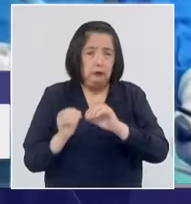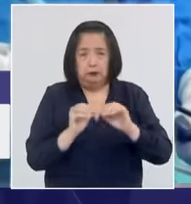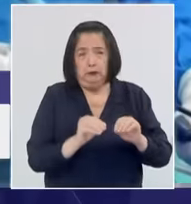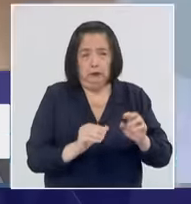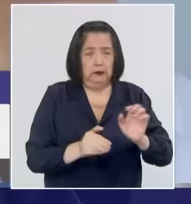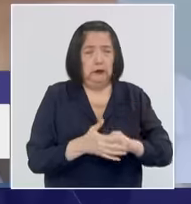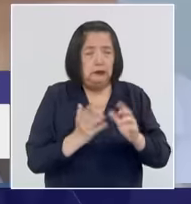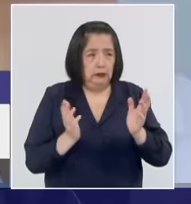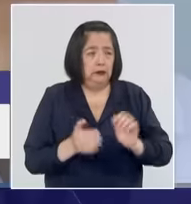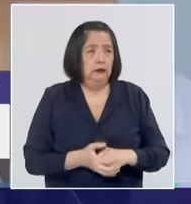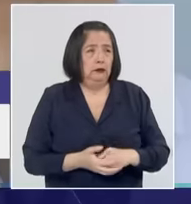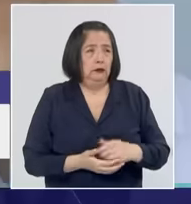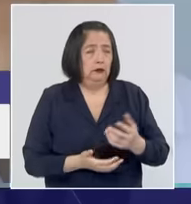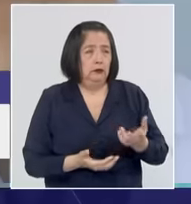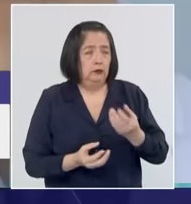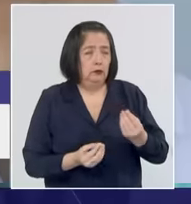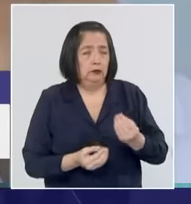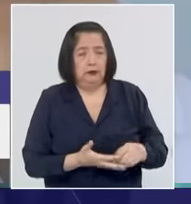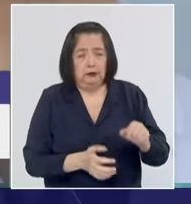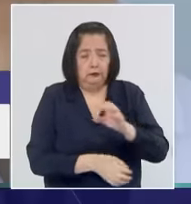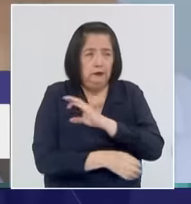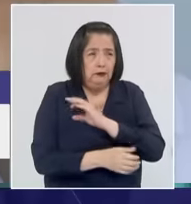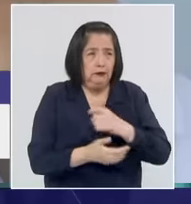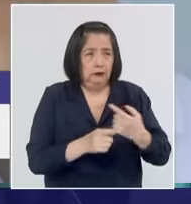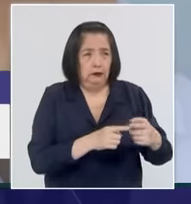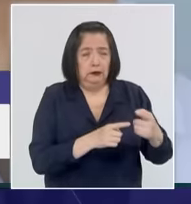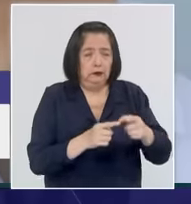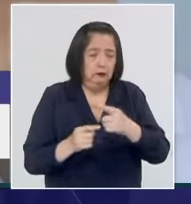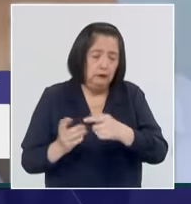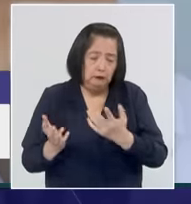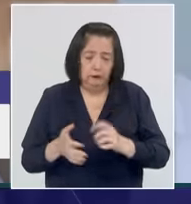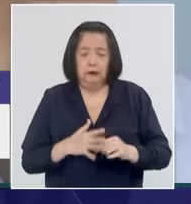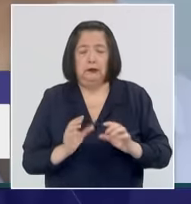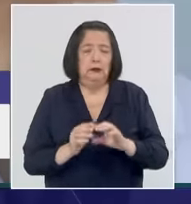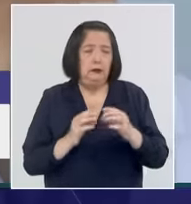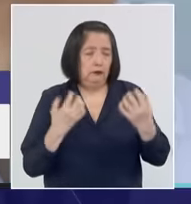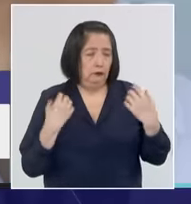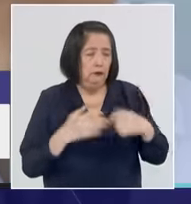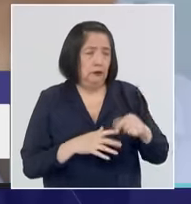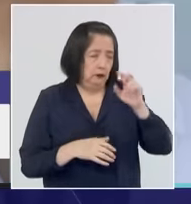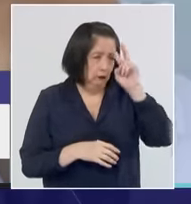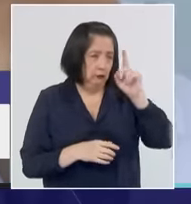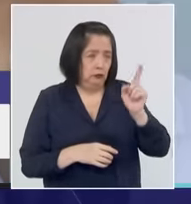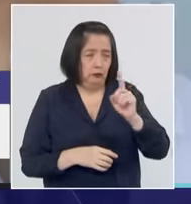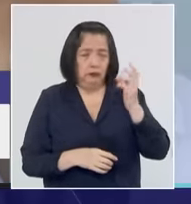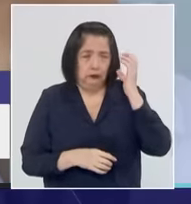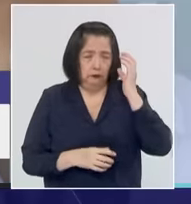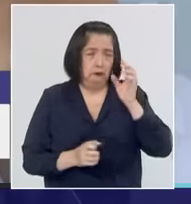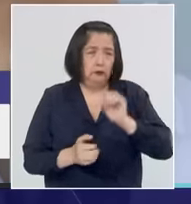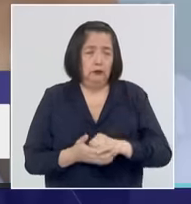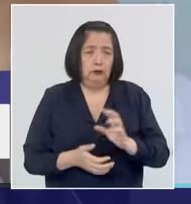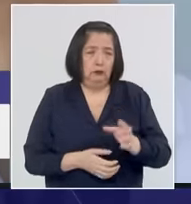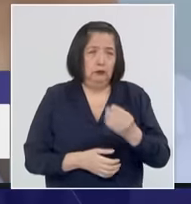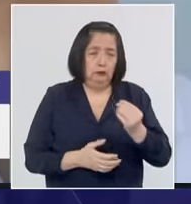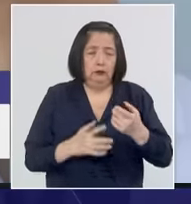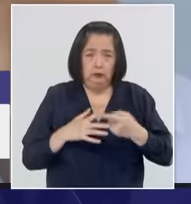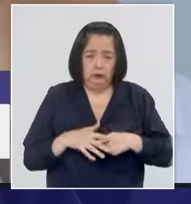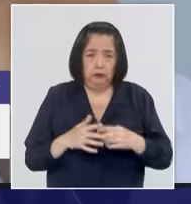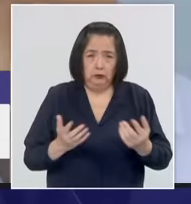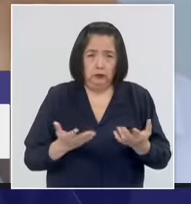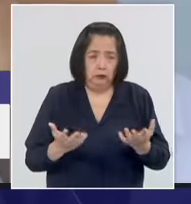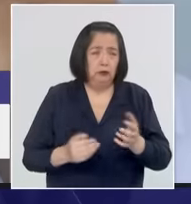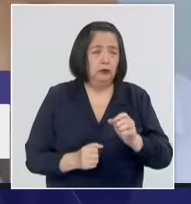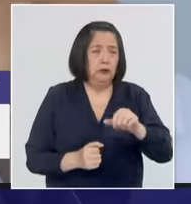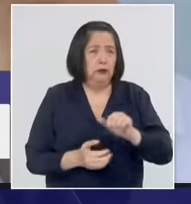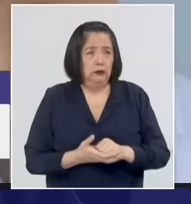ser trasladado a trabajarse con la fiscalía, con las dependencias de La Victoria y no con Miraflores, siendo que de origen esta